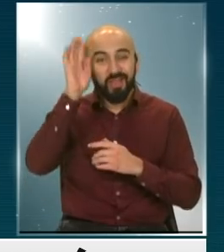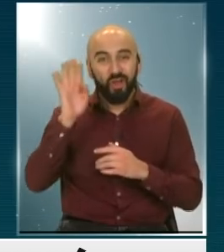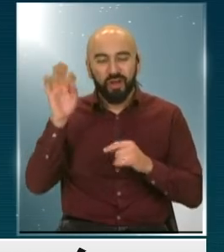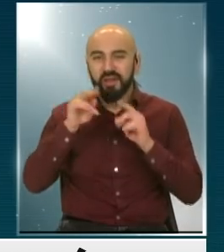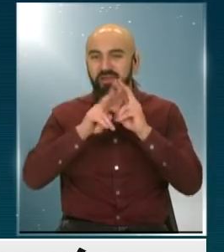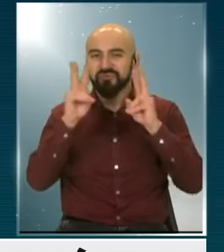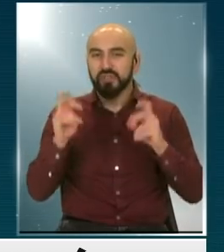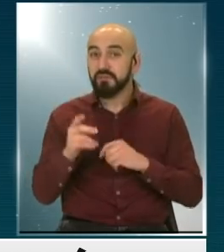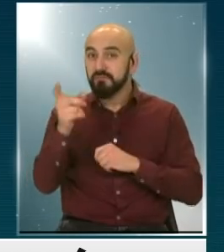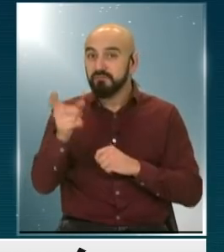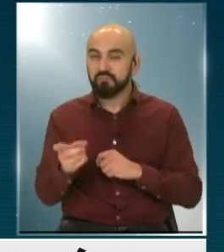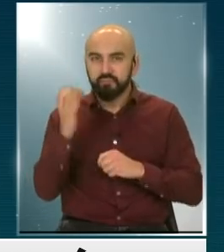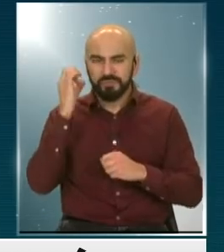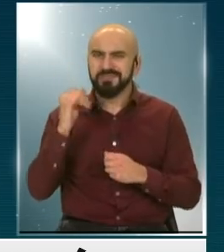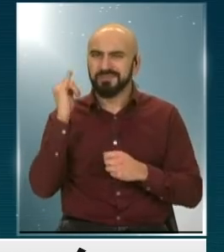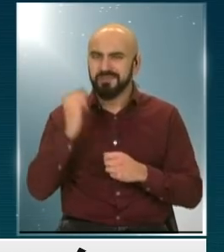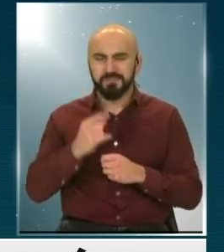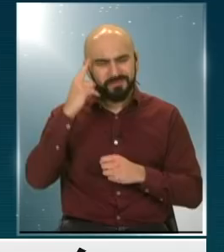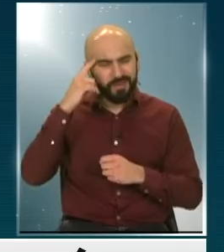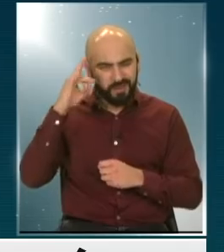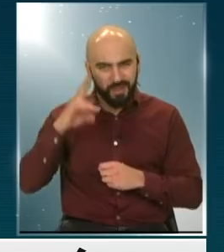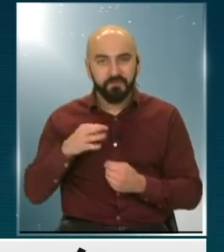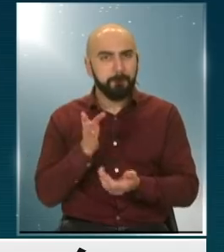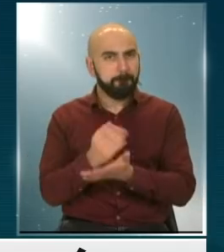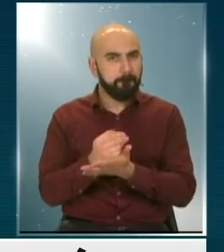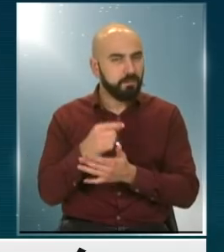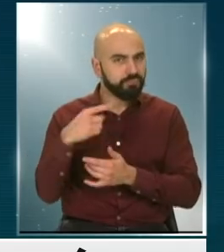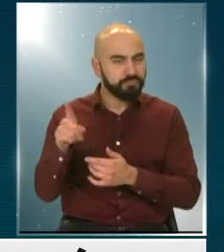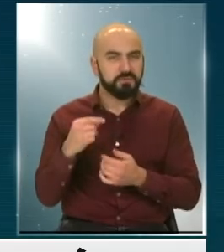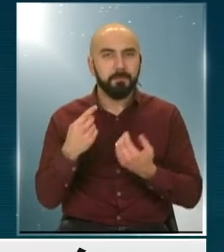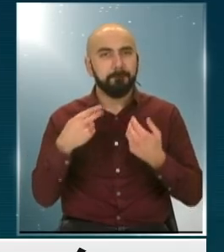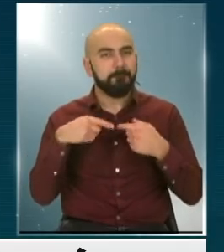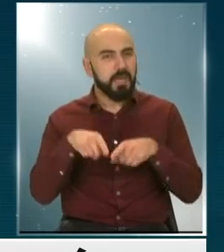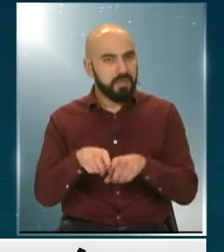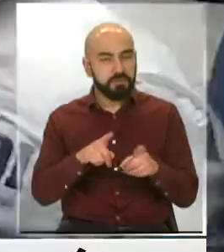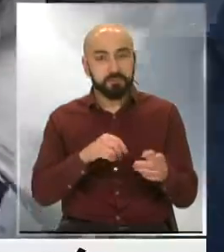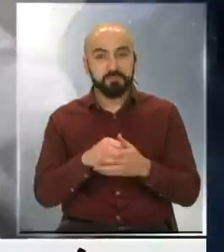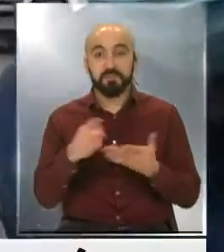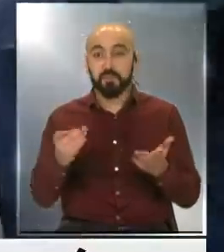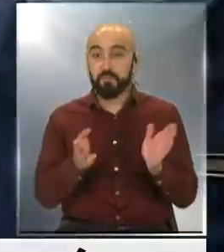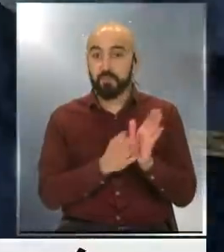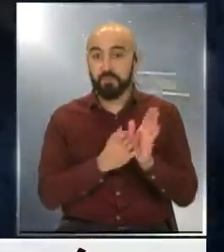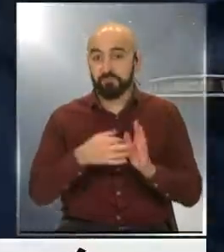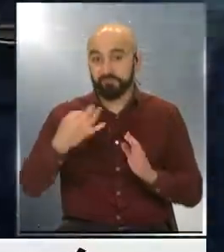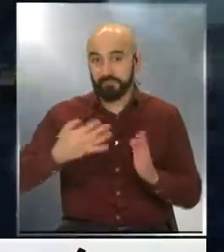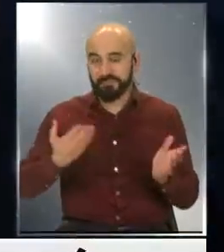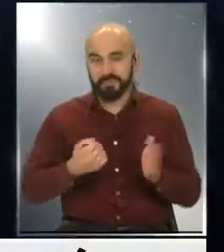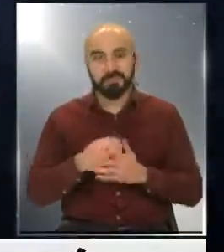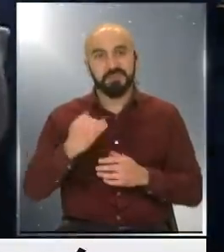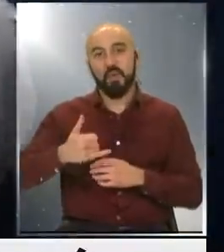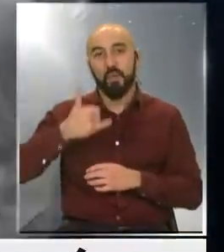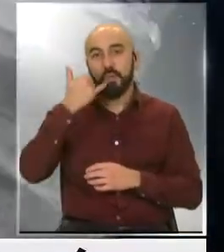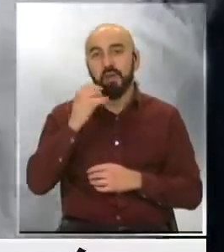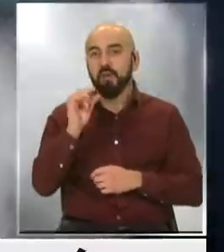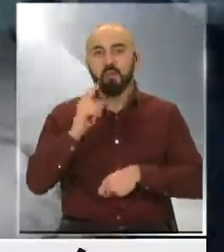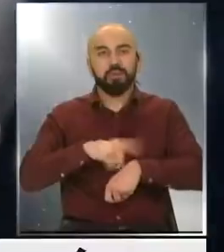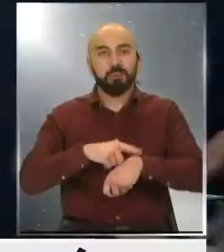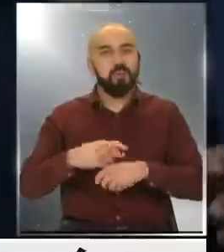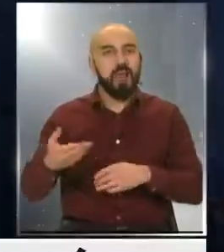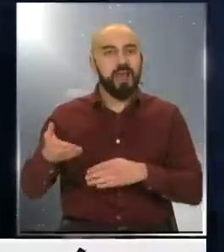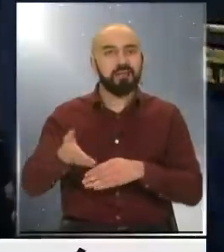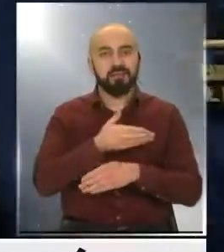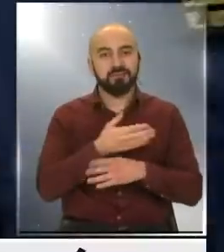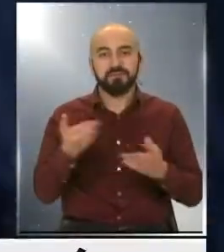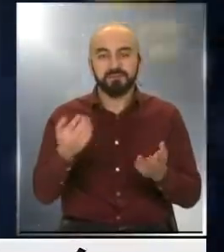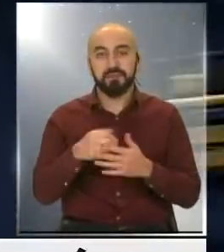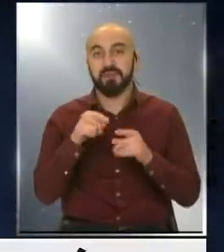participó y supo del plan maquinado por su pareja. Un hecho clave quedó registrado en su celular. Horas antes, Hugo Bustamante llamó